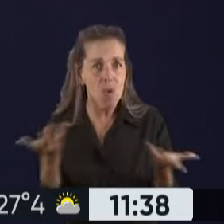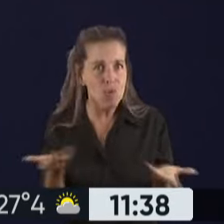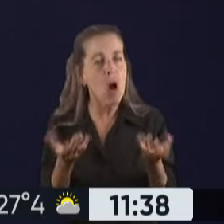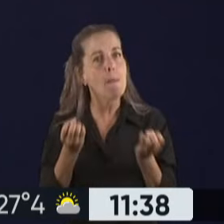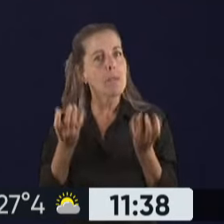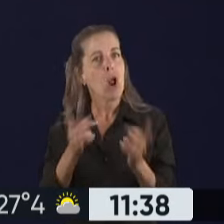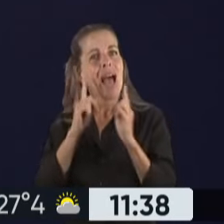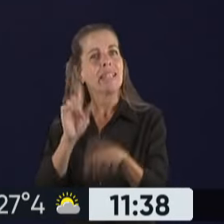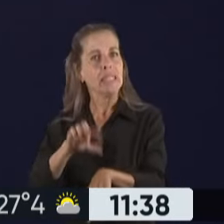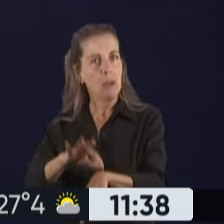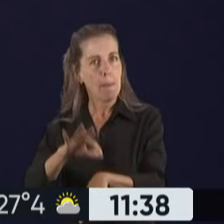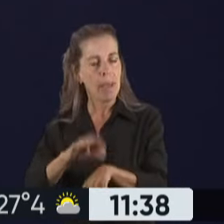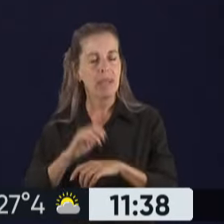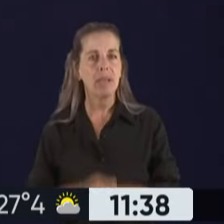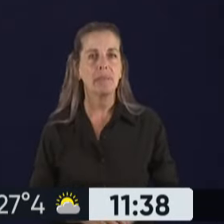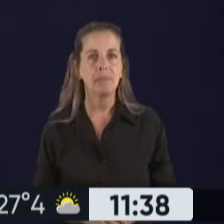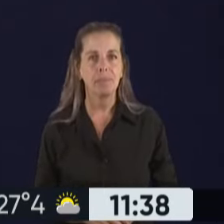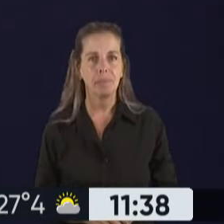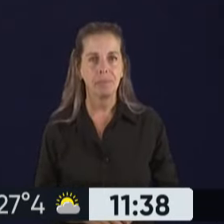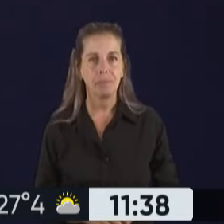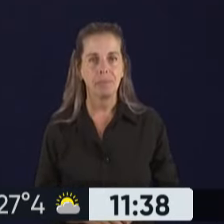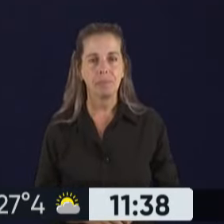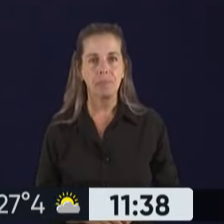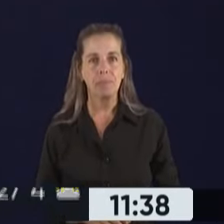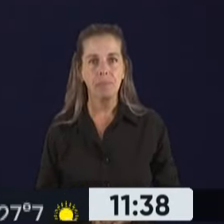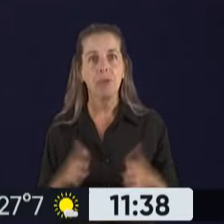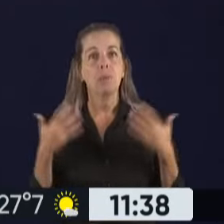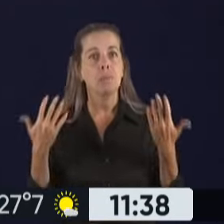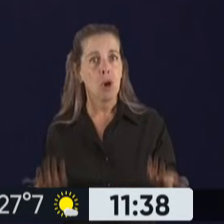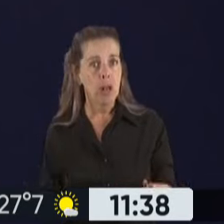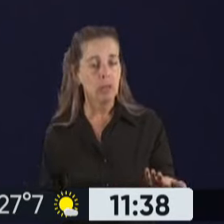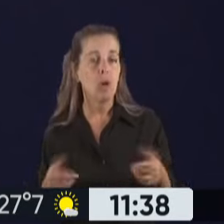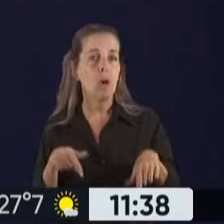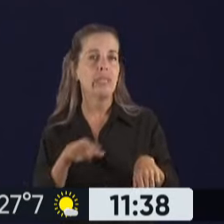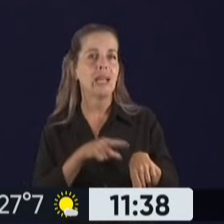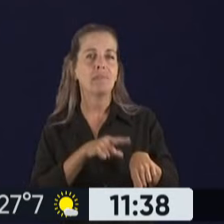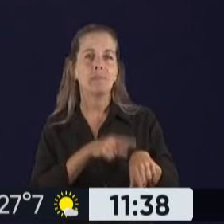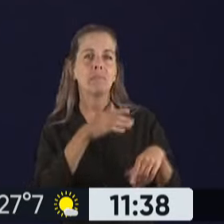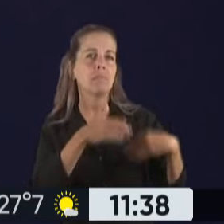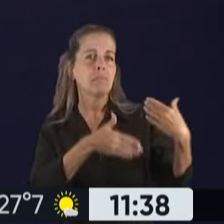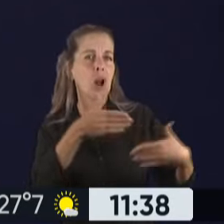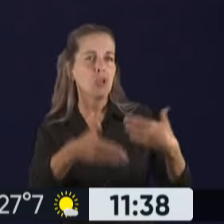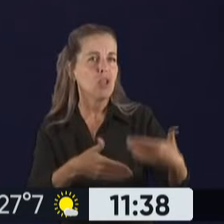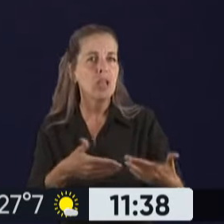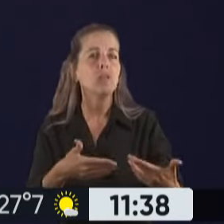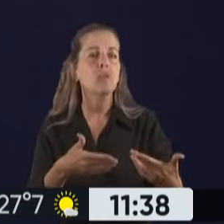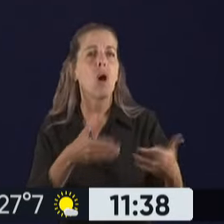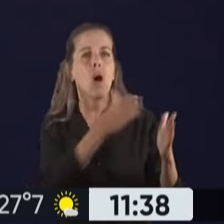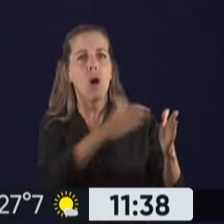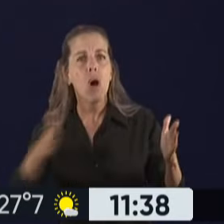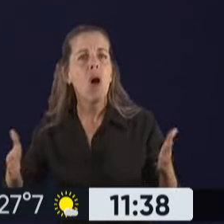atención e en en virtud del proceso que estamos llevando adelante de